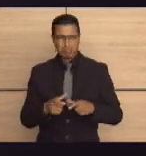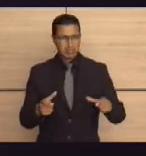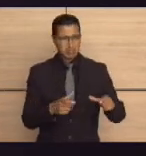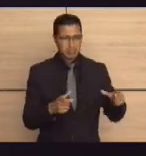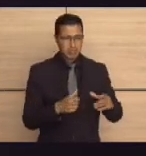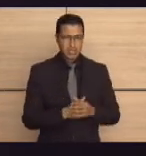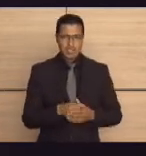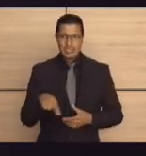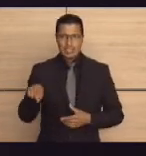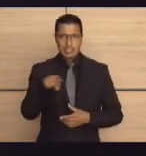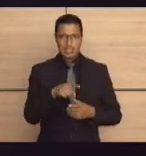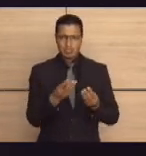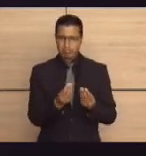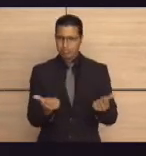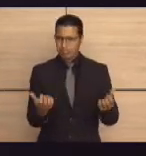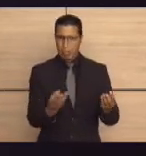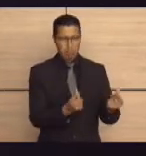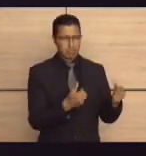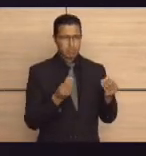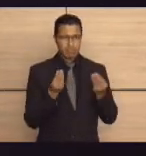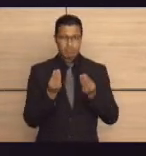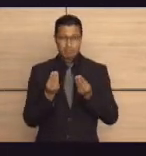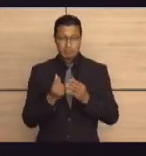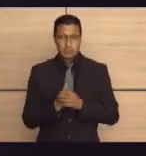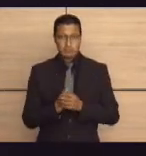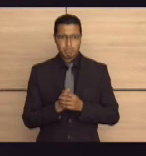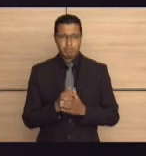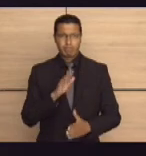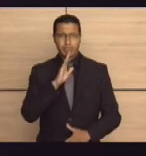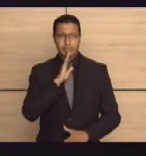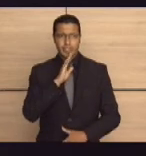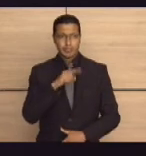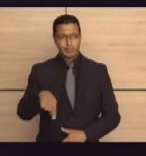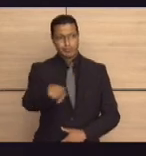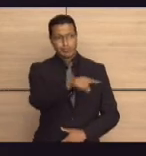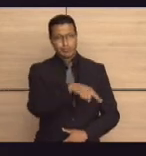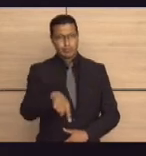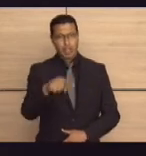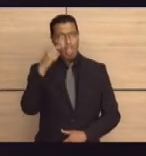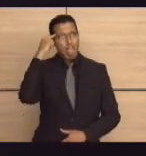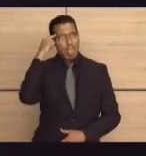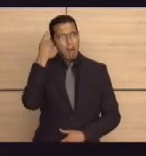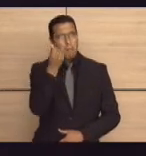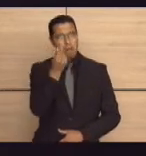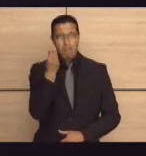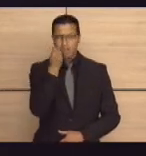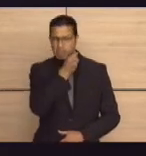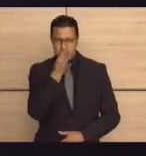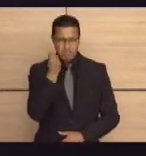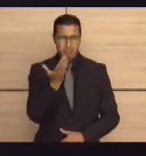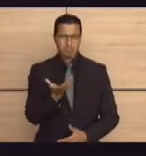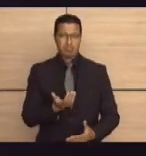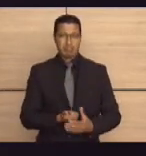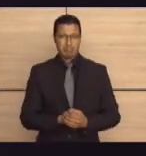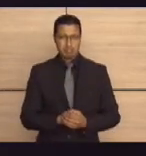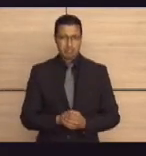al inicio de una extinción masiva y ustedes solo pueden pensar en el dinero. Ante la evidencia científica